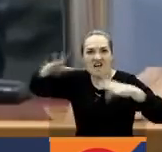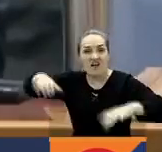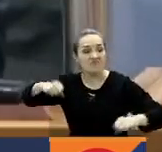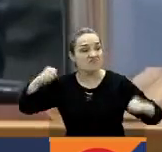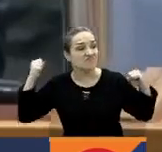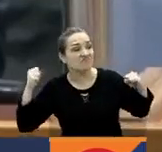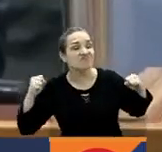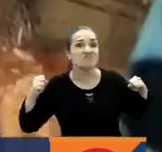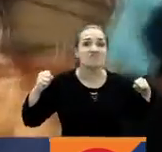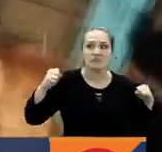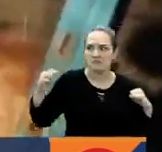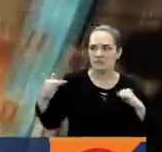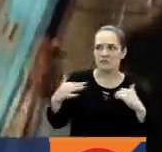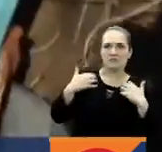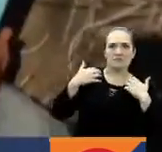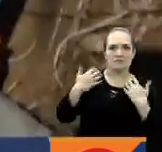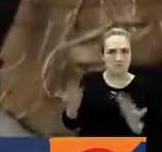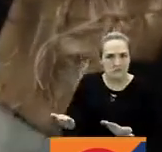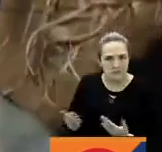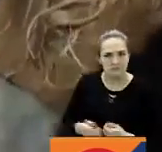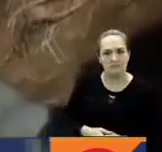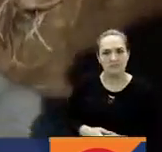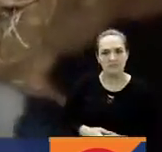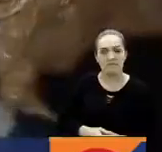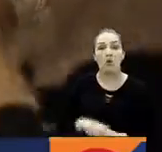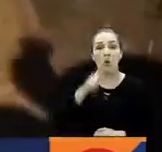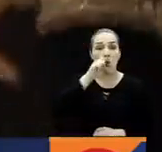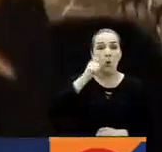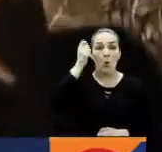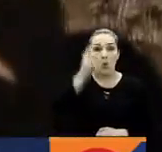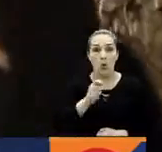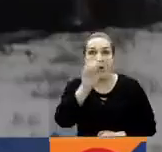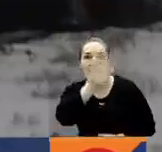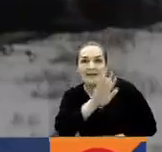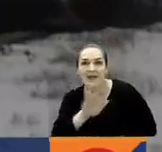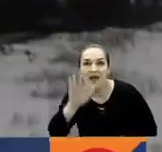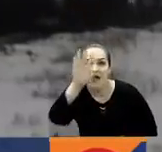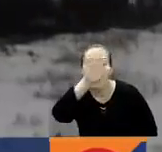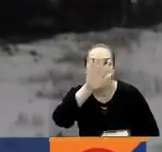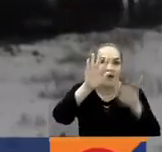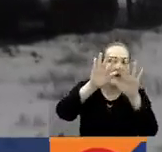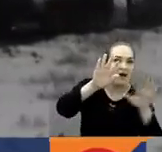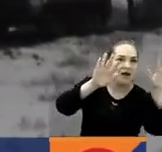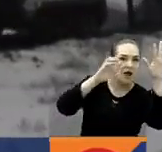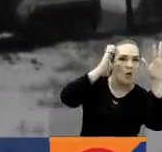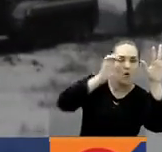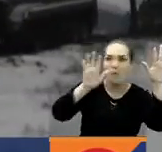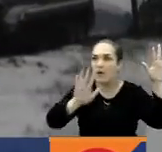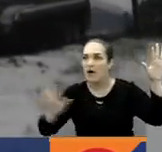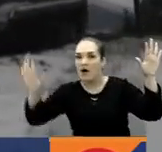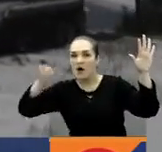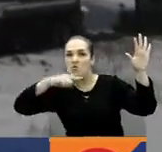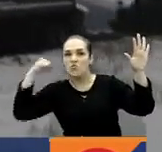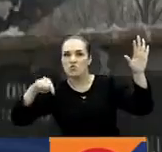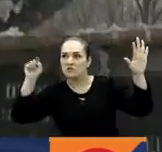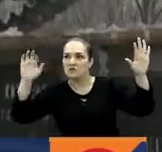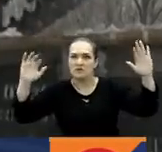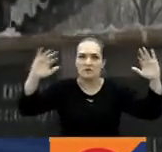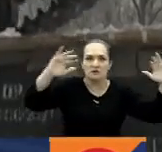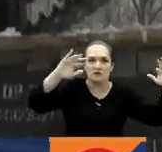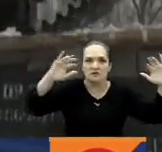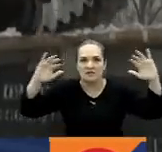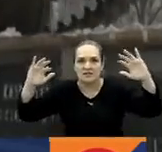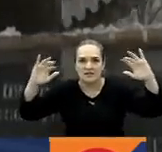desestabiliza el mundo la integridad territorial de ucrania y una actitud activa y no de espectadores hacia los gestos dictados por moscú